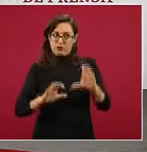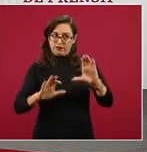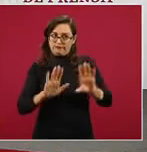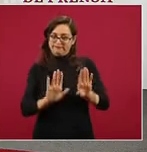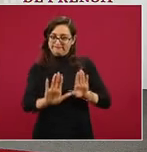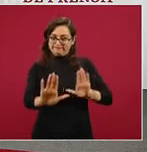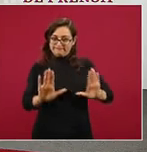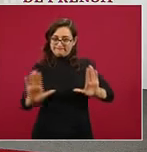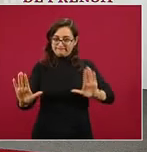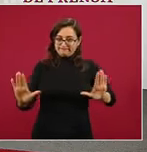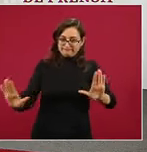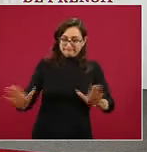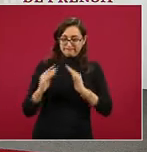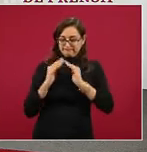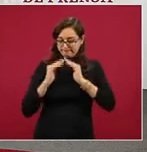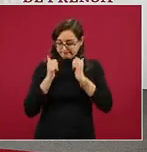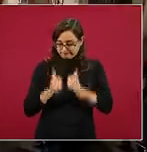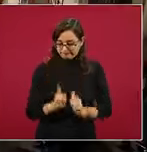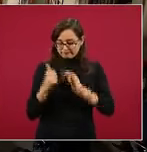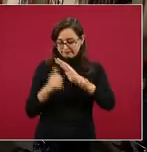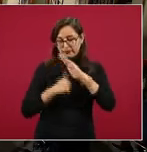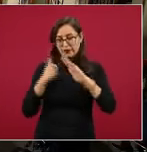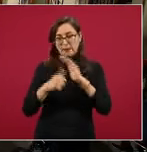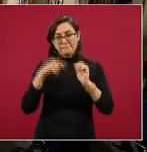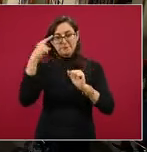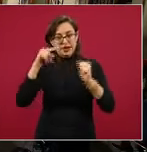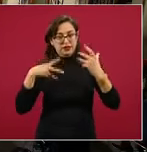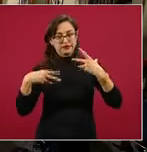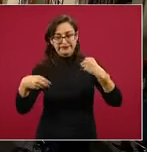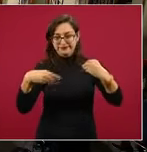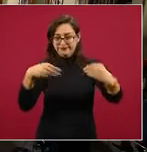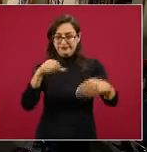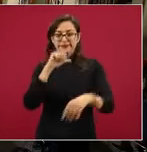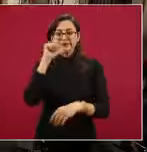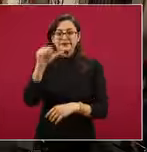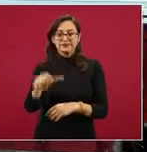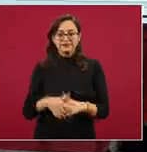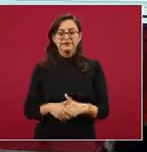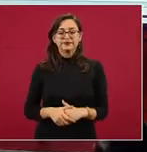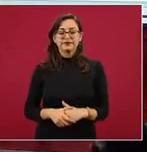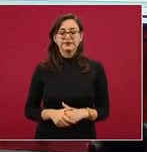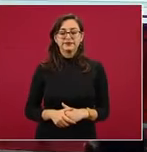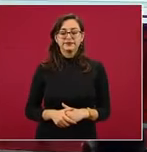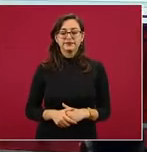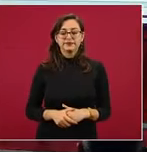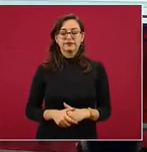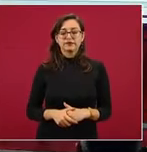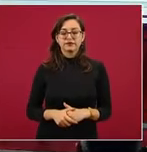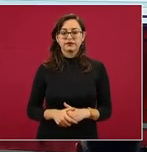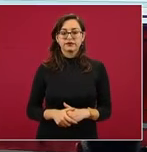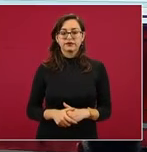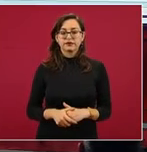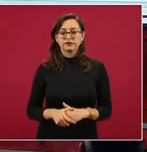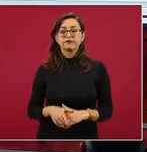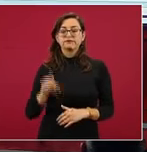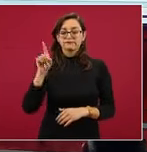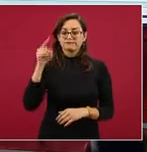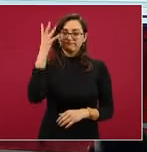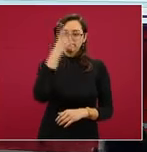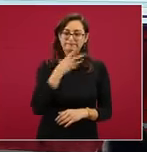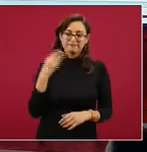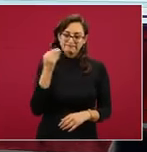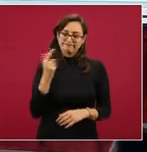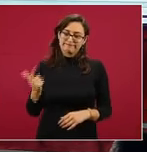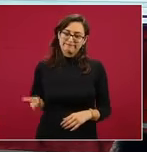para no contagiar a otras personas de la Secretaría de Salud del bello estado de Guanajuato. Un